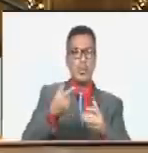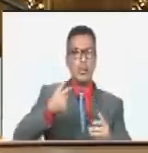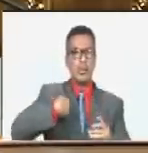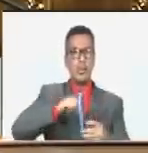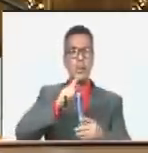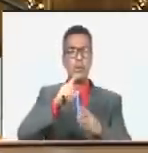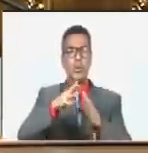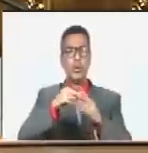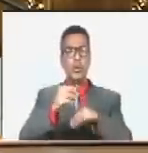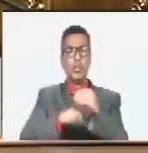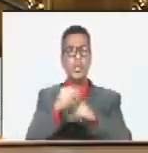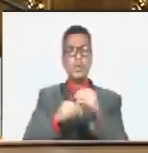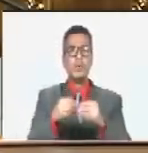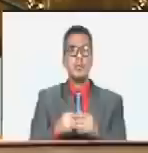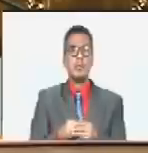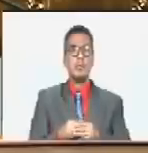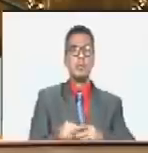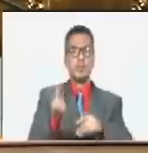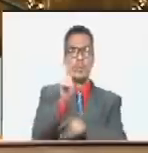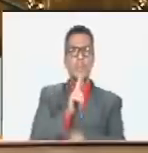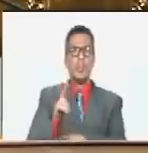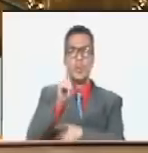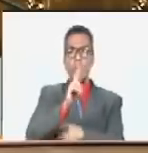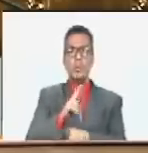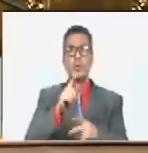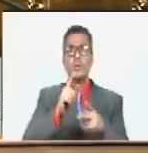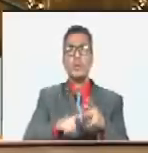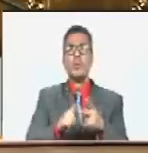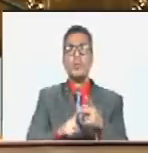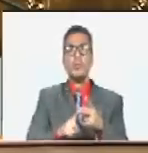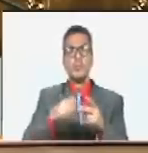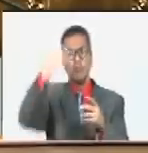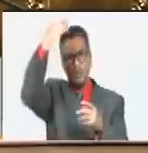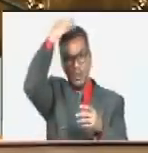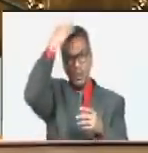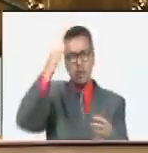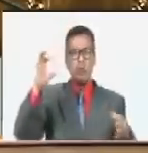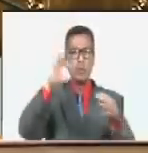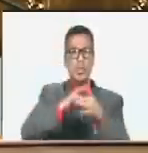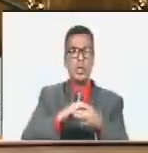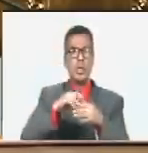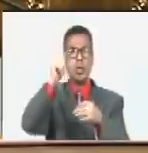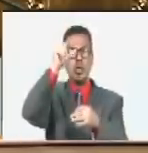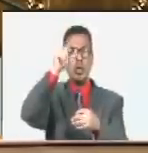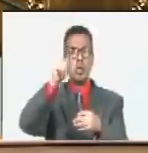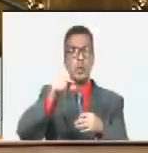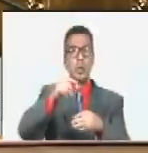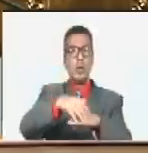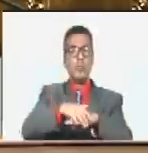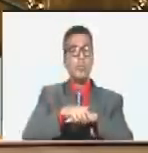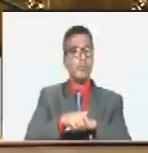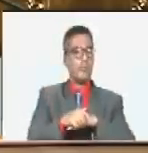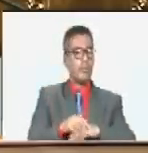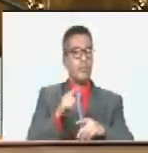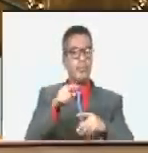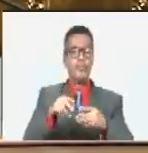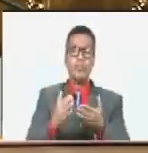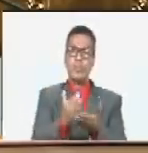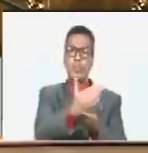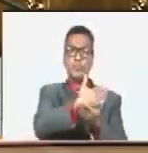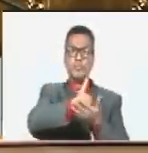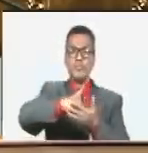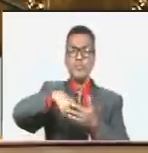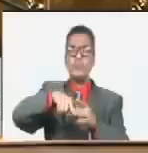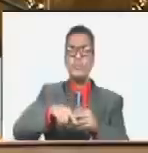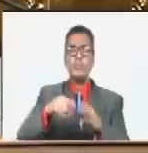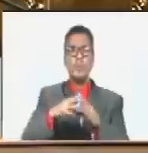se utilizaron por parte del Reino Unido, de la Gran Bretaña, para arrebatar y despojar a la patria venezolana de